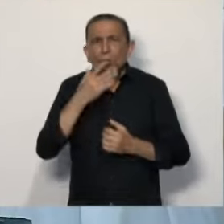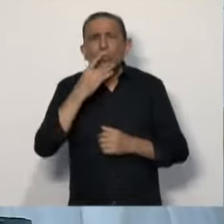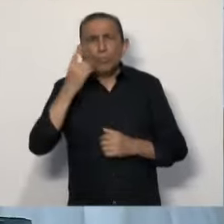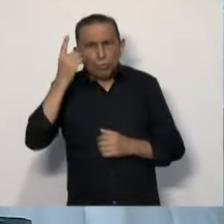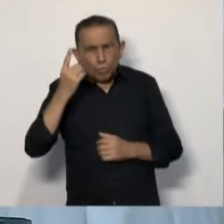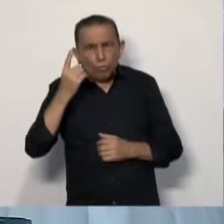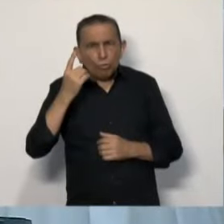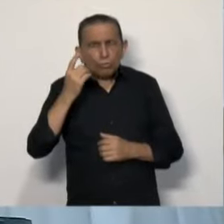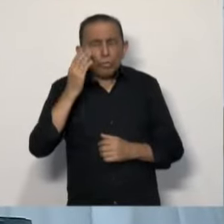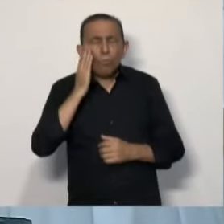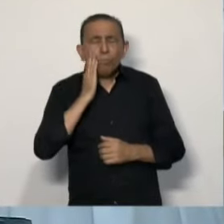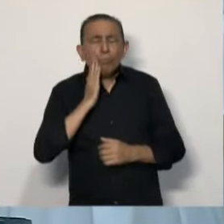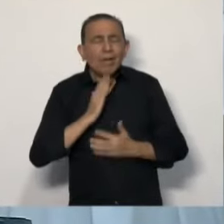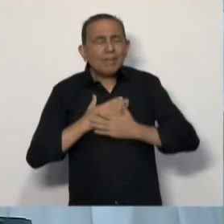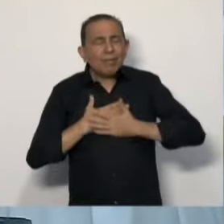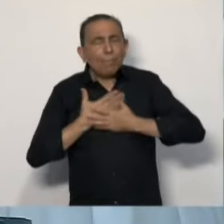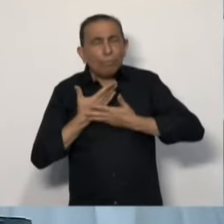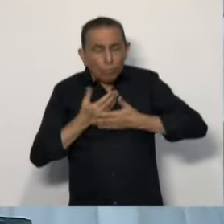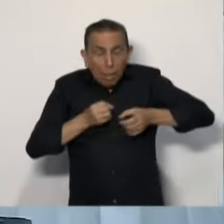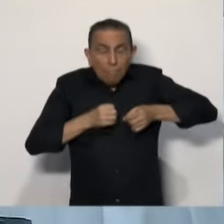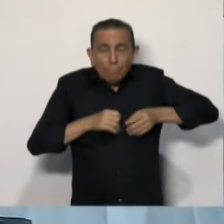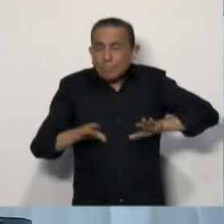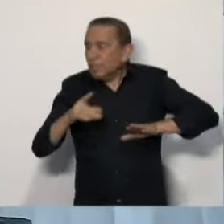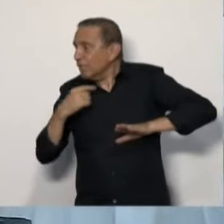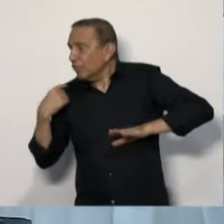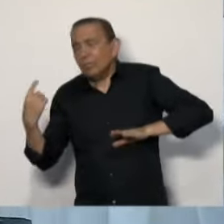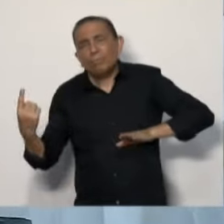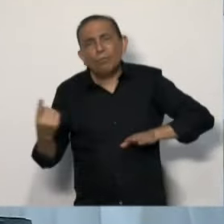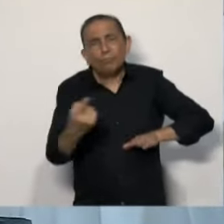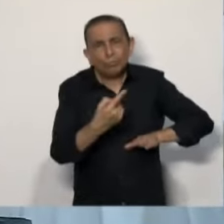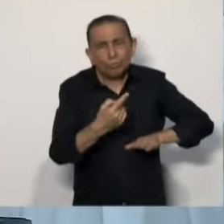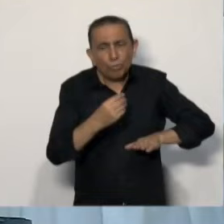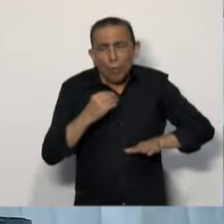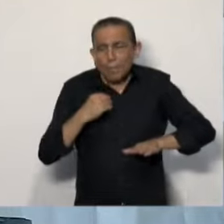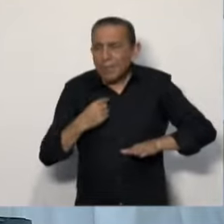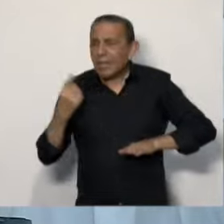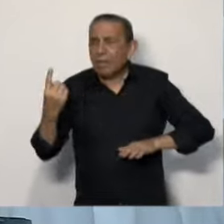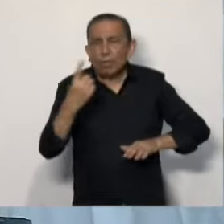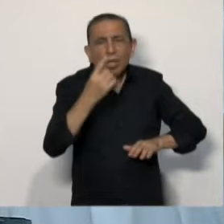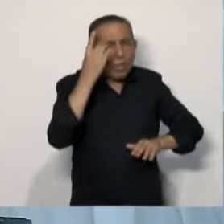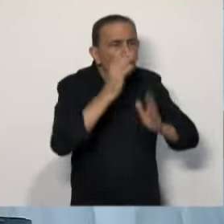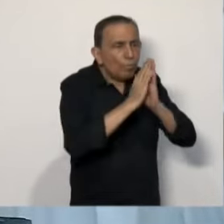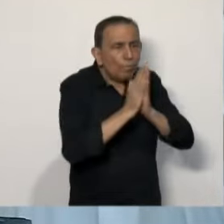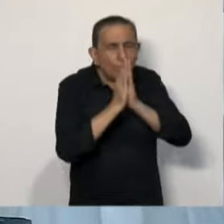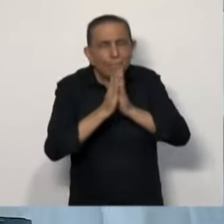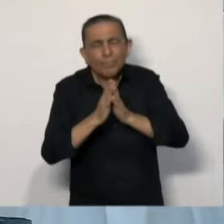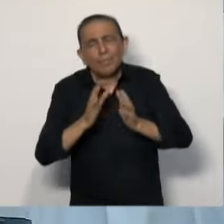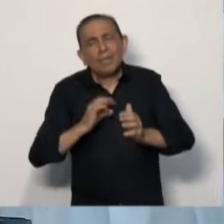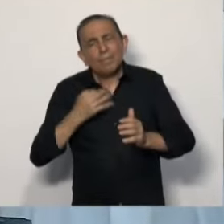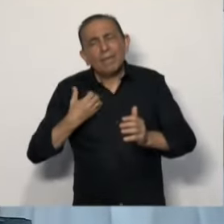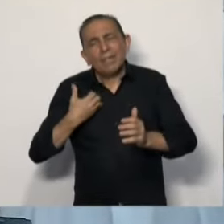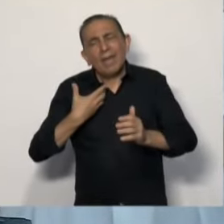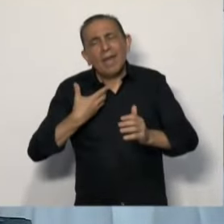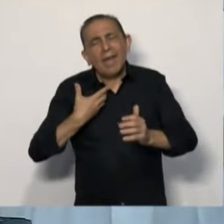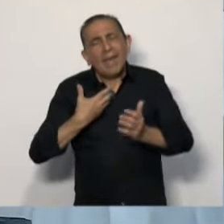Dios, que es bueno y rico en amor, tenga misericordia de nosotros, perdone nuestros pecados y nos lleve a la vida